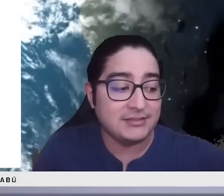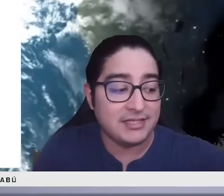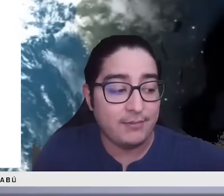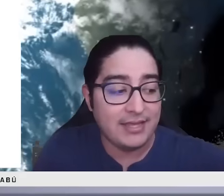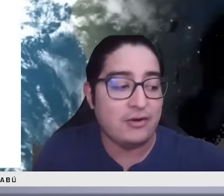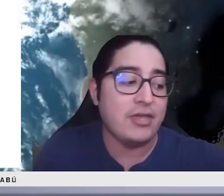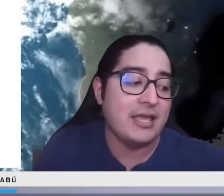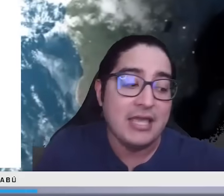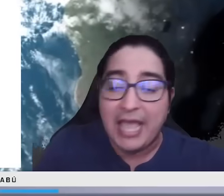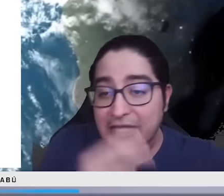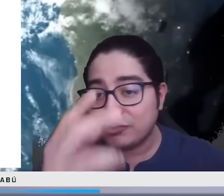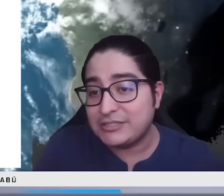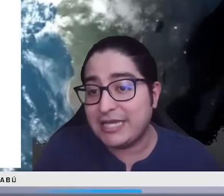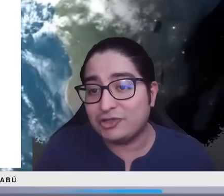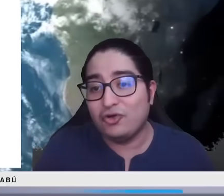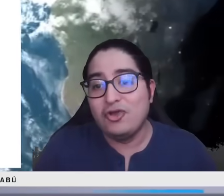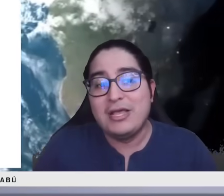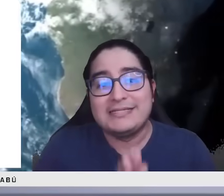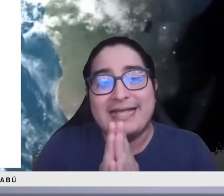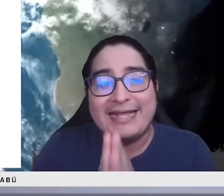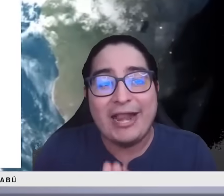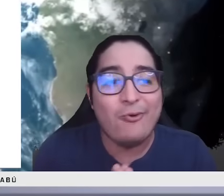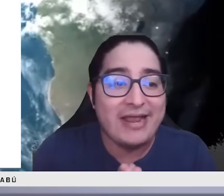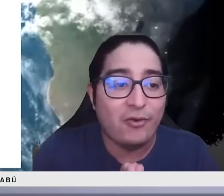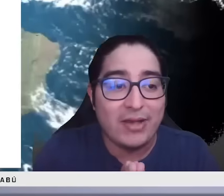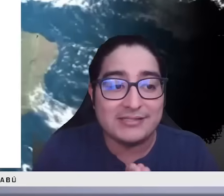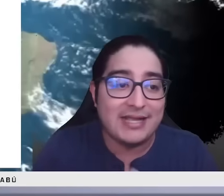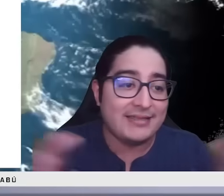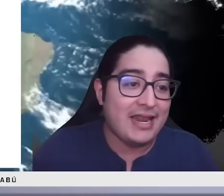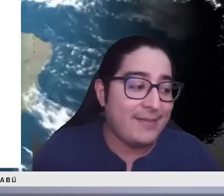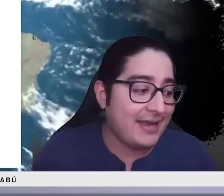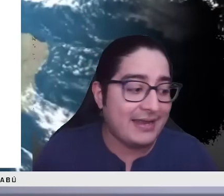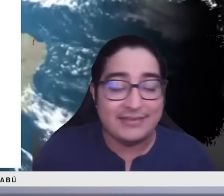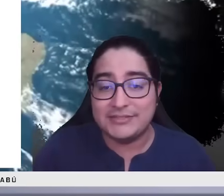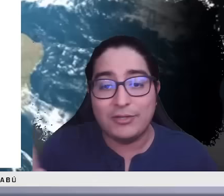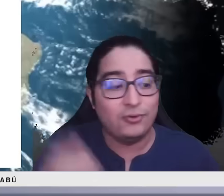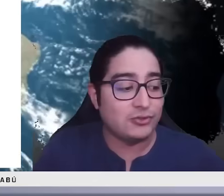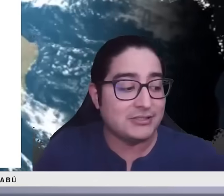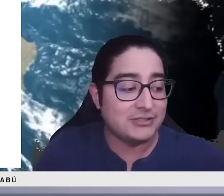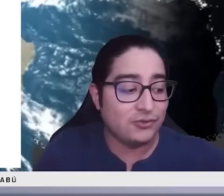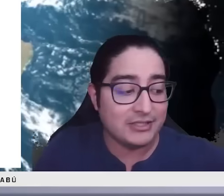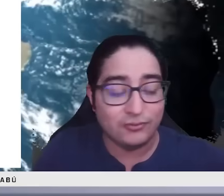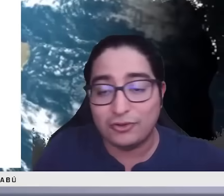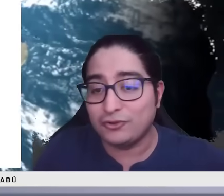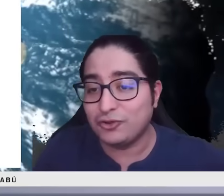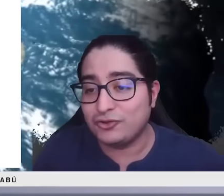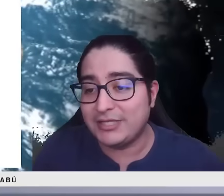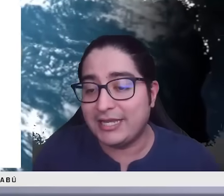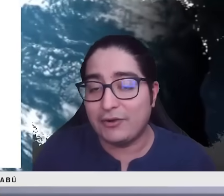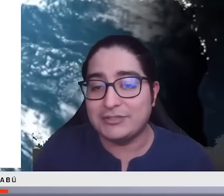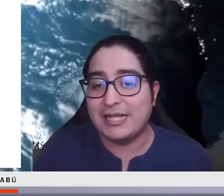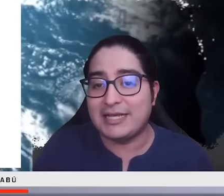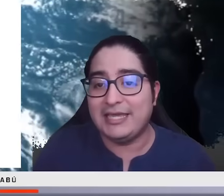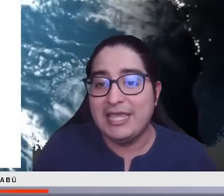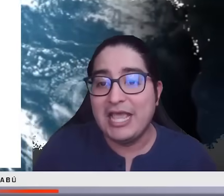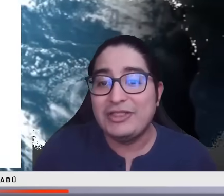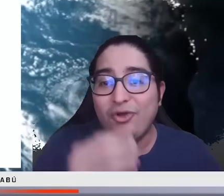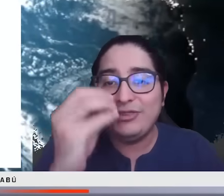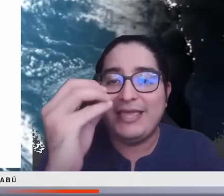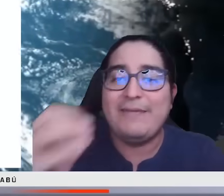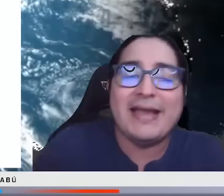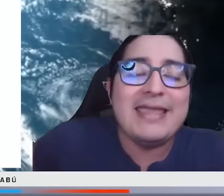Alberto Mut antes de que me digan, oye, eso no es cierto. Sacaron una encuesta de la manga, debe ser uno de los asesores, uno de los socios de Carlos